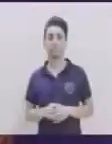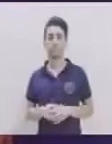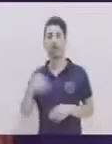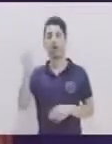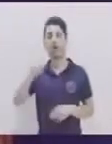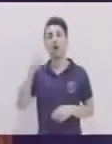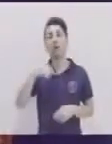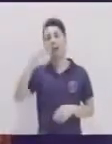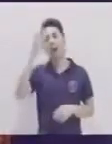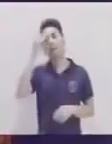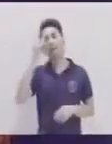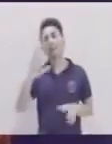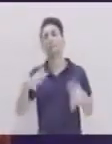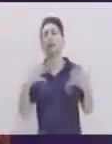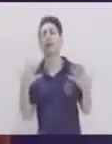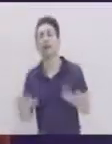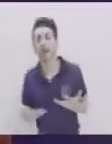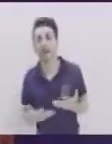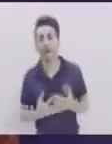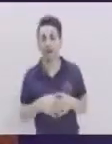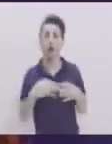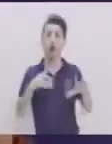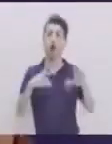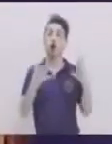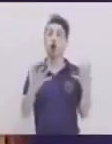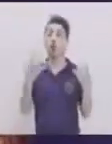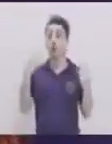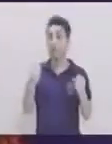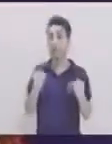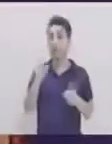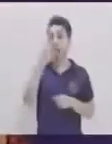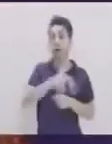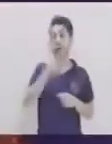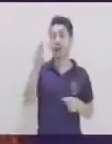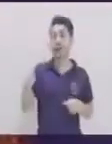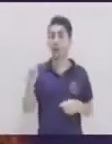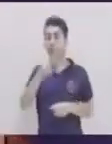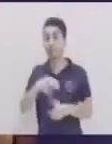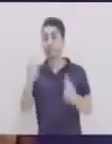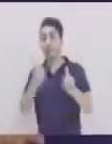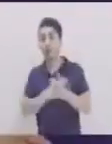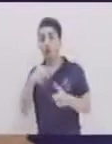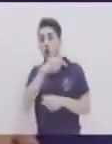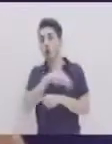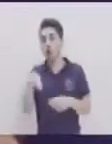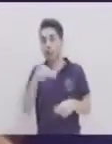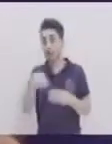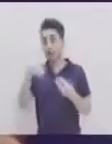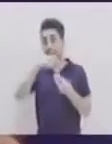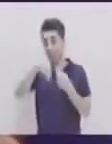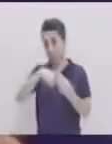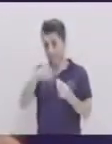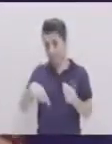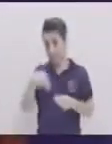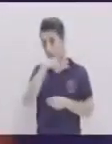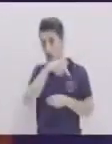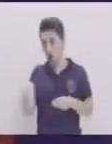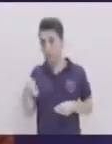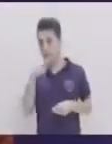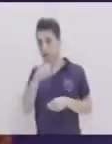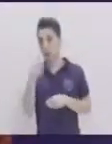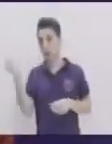El día de hoy aprendimos sobre cómo hacer rimas con los nombres de tu familia, de tus amigos o de tus